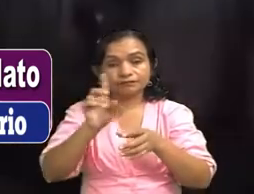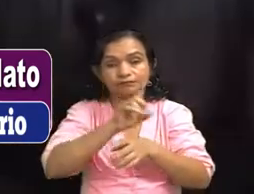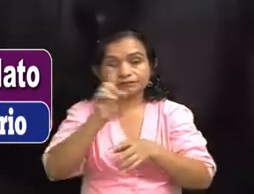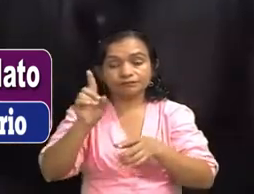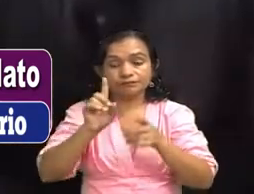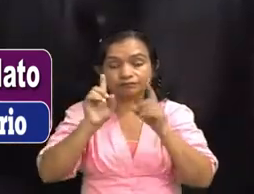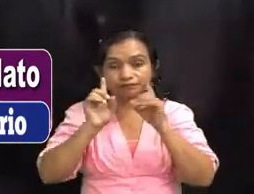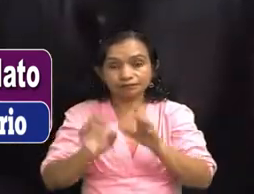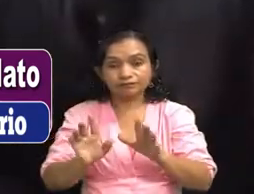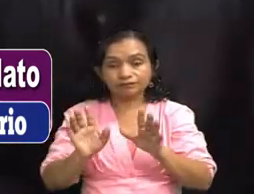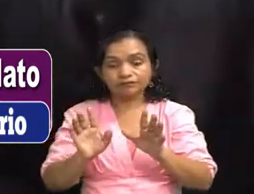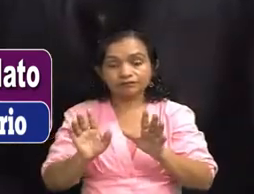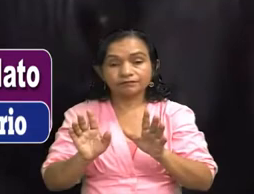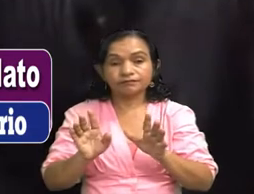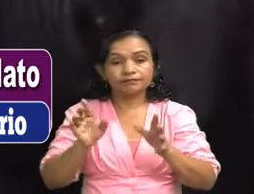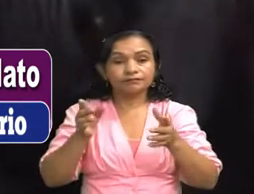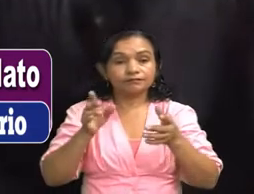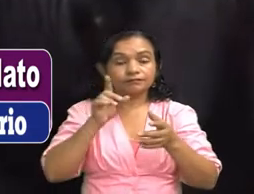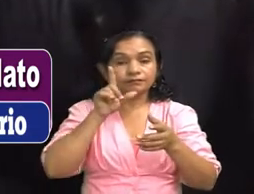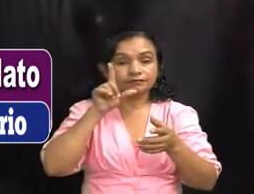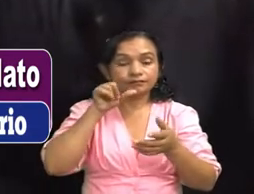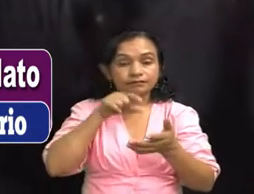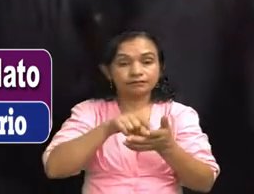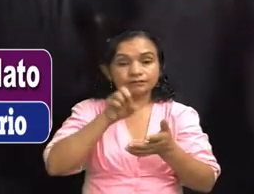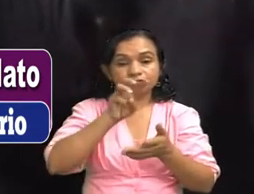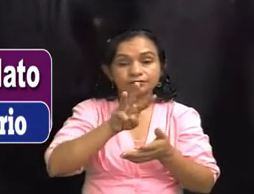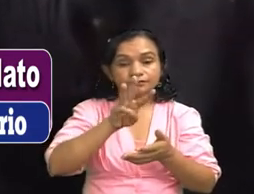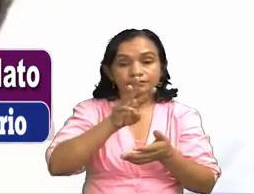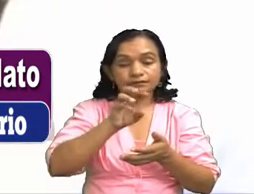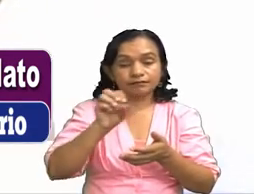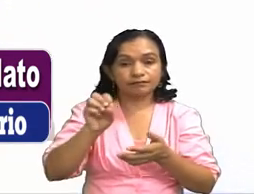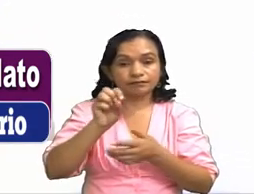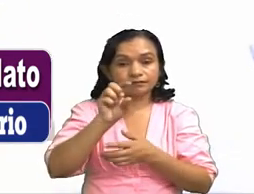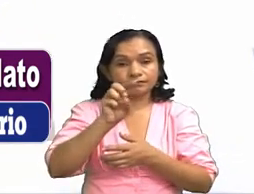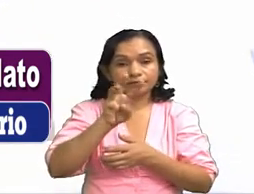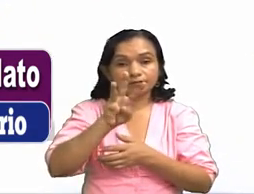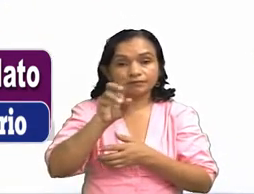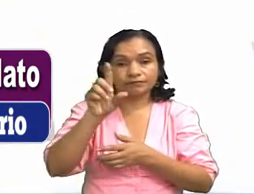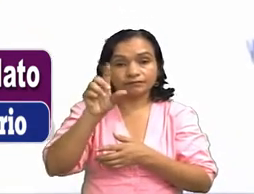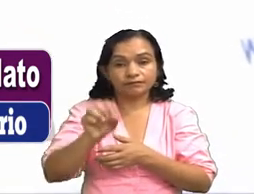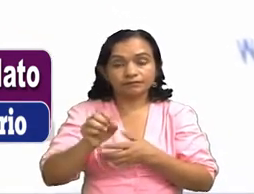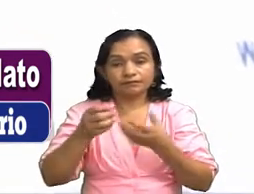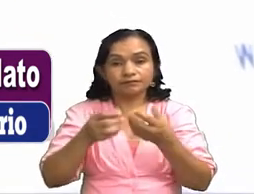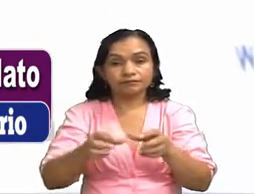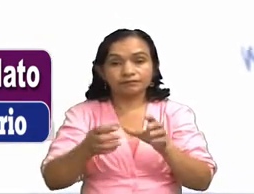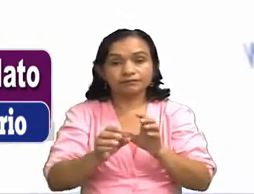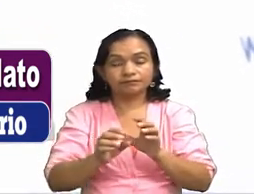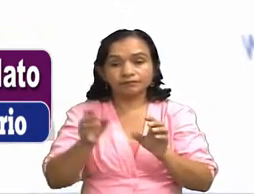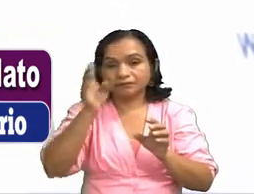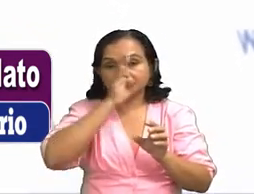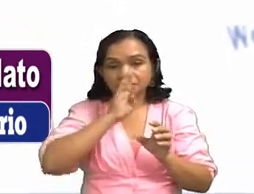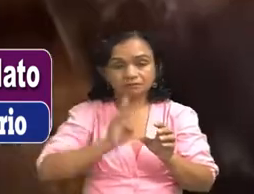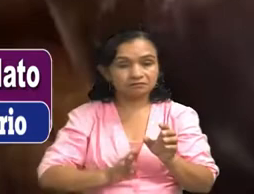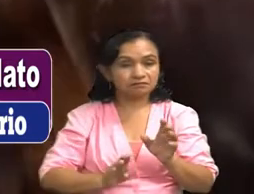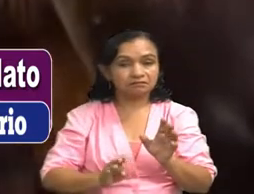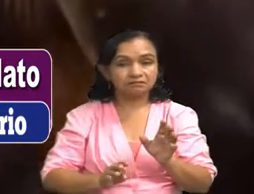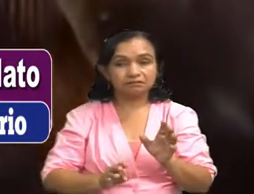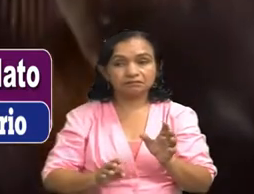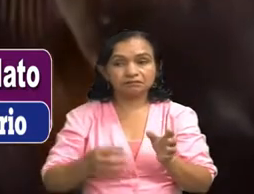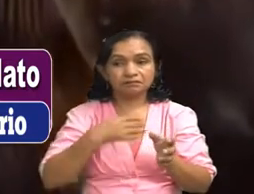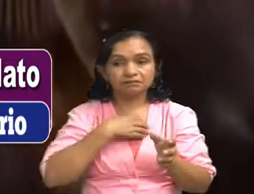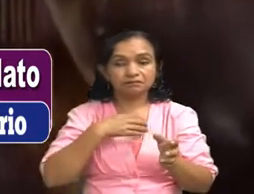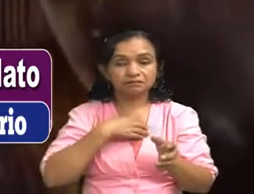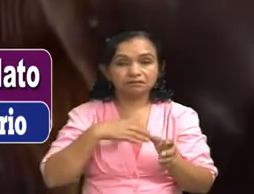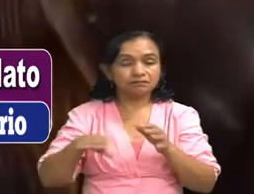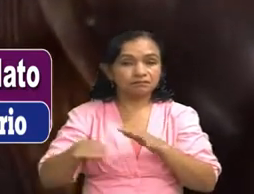gallina ponedora pone de 305 a 310 huevos. Okay. Y no se ven culecar, porque su genética